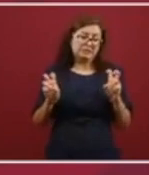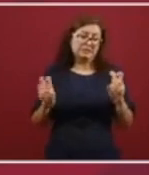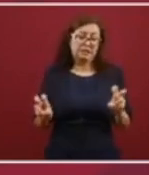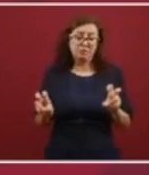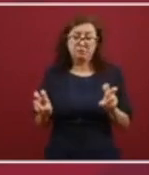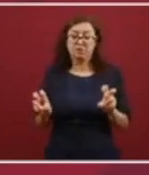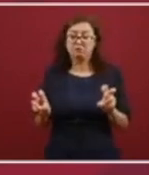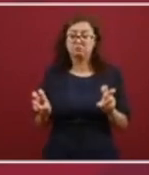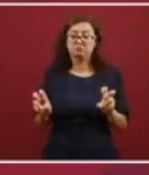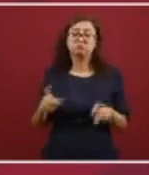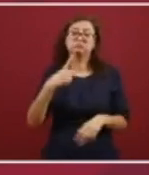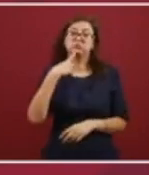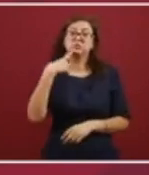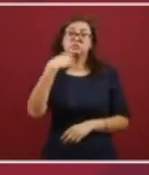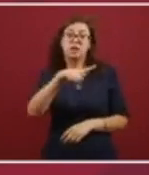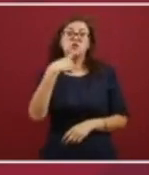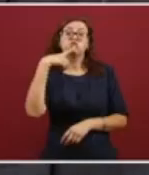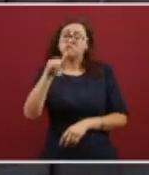denuncias que estaban en curso